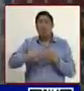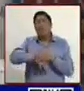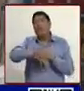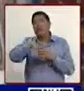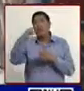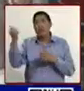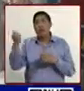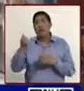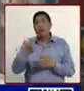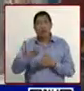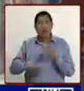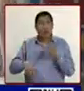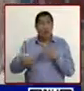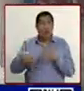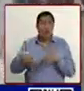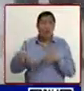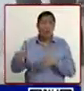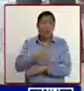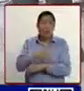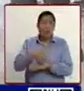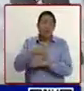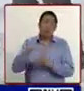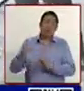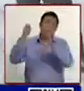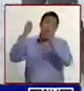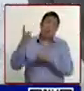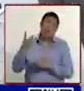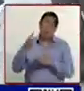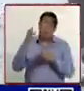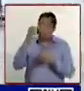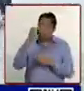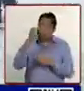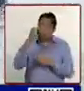de lo que es el mercado de las cocas. Por lo menos